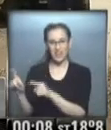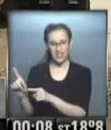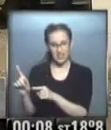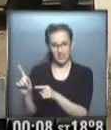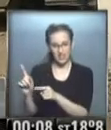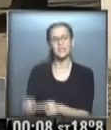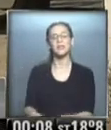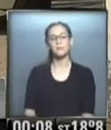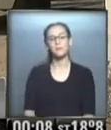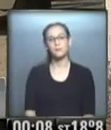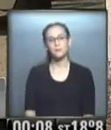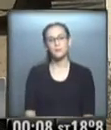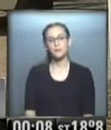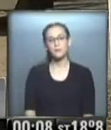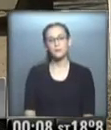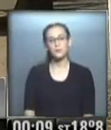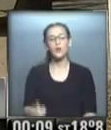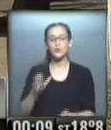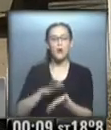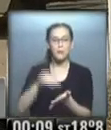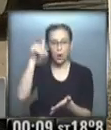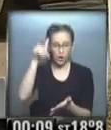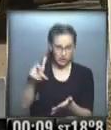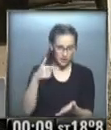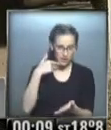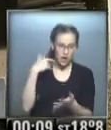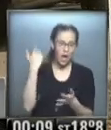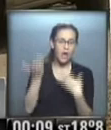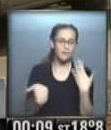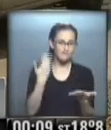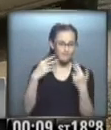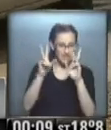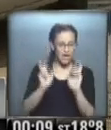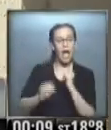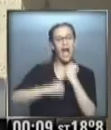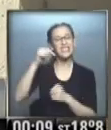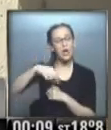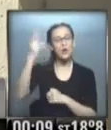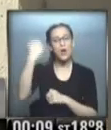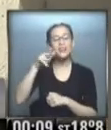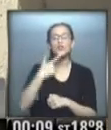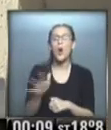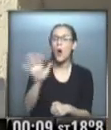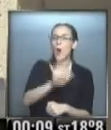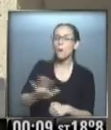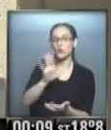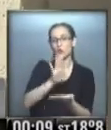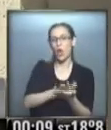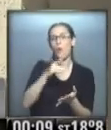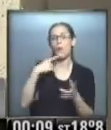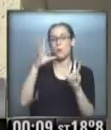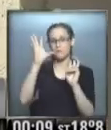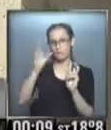y otra relativa a los adicionales que se pagan a los efectivos. Hasta ahora hay 9 imputados en la causa, entre ellos